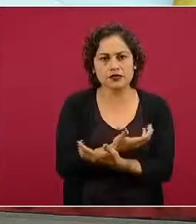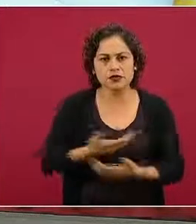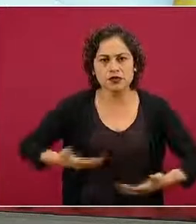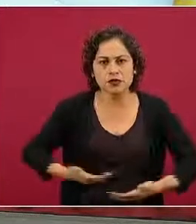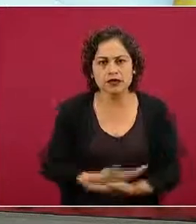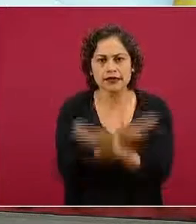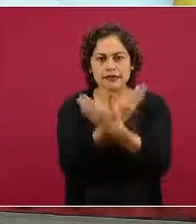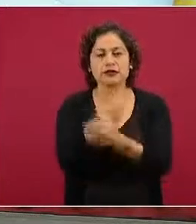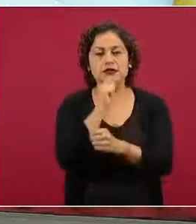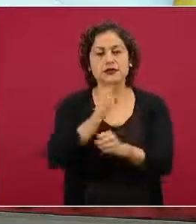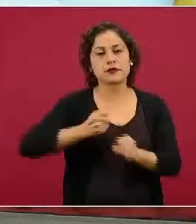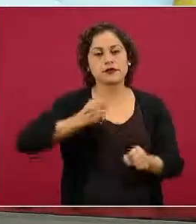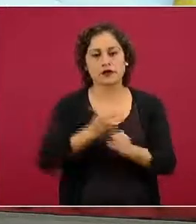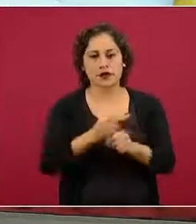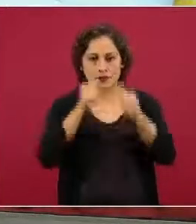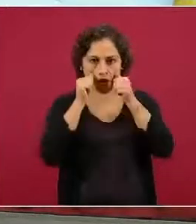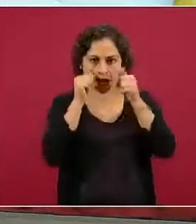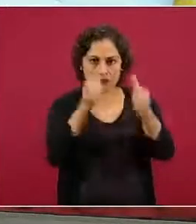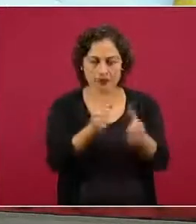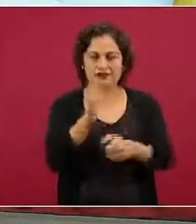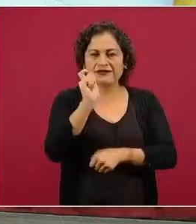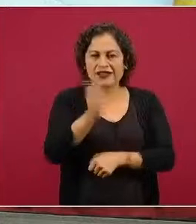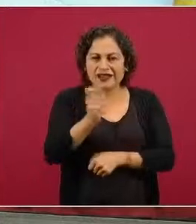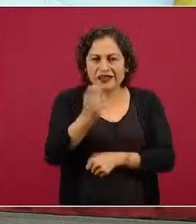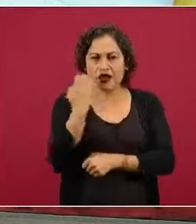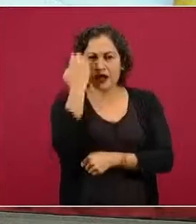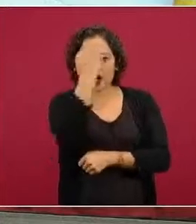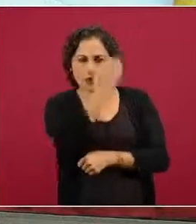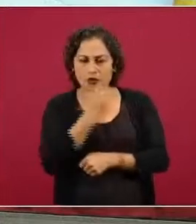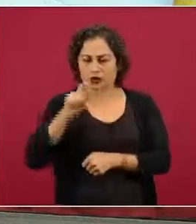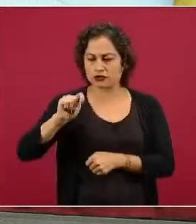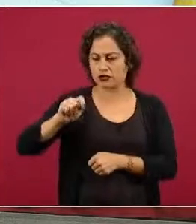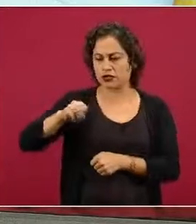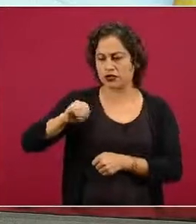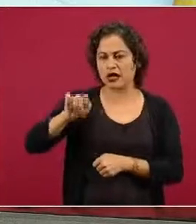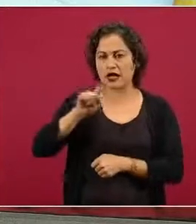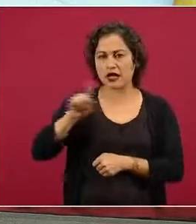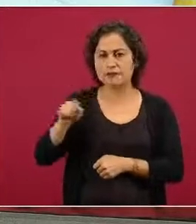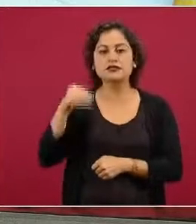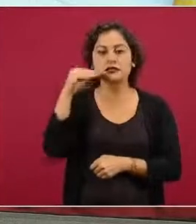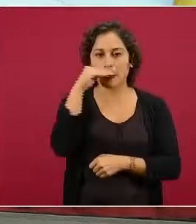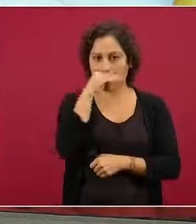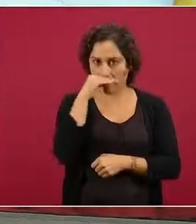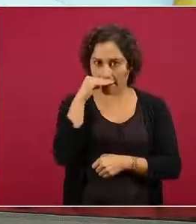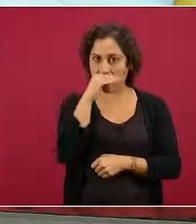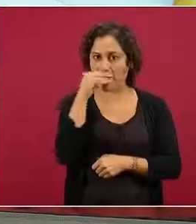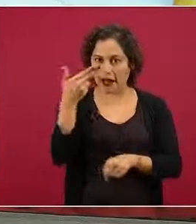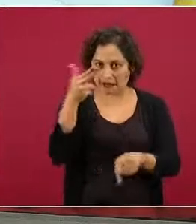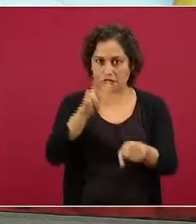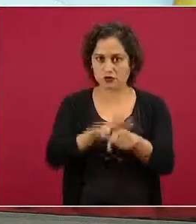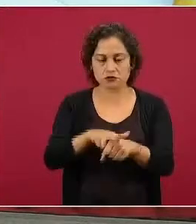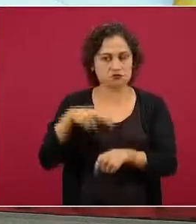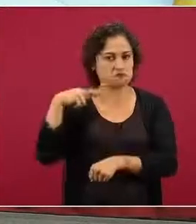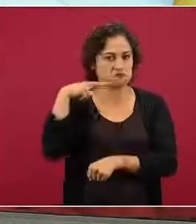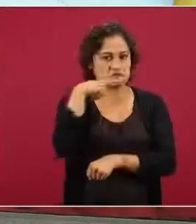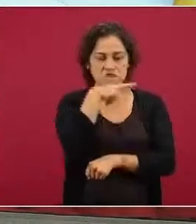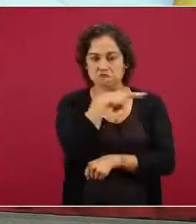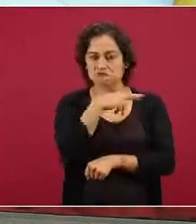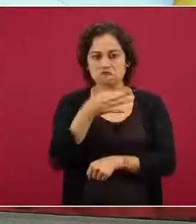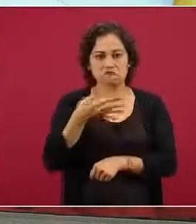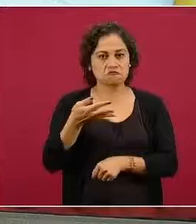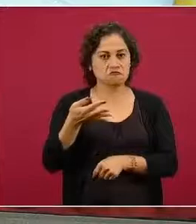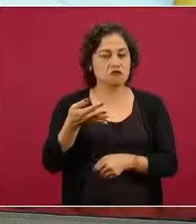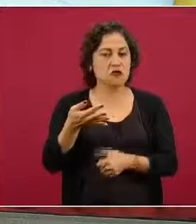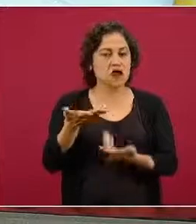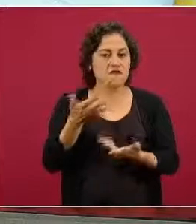temprana, que lo que hace es una prueba de tamiz auditivo que es gratuita, es sencilla y rápida, no le